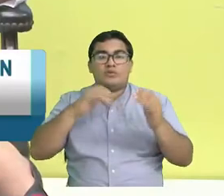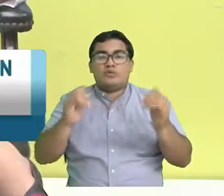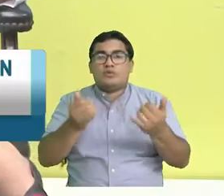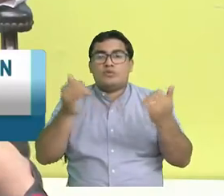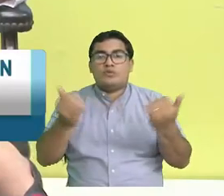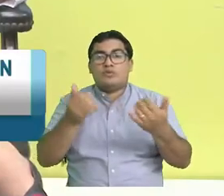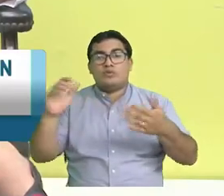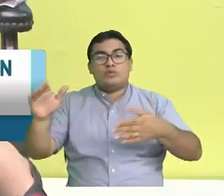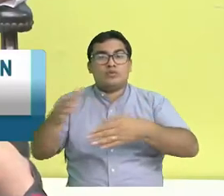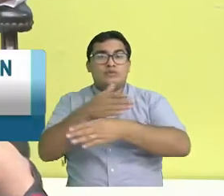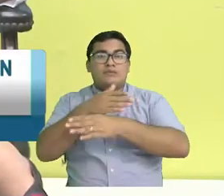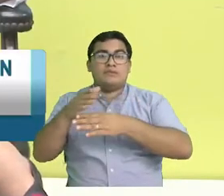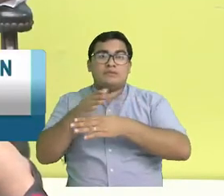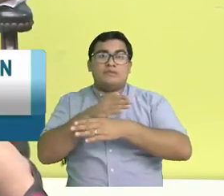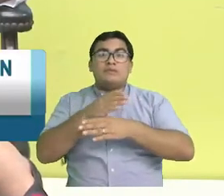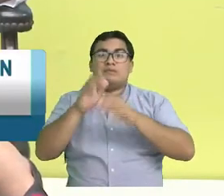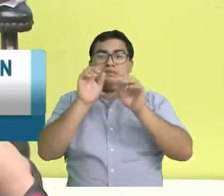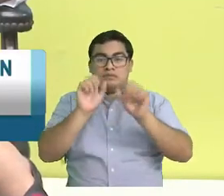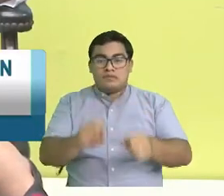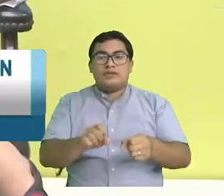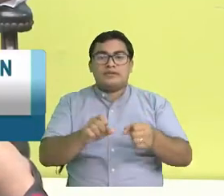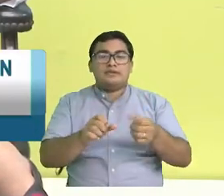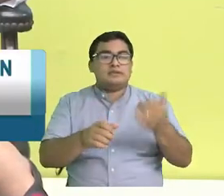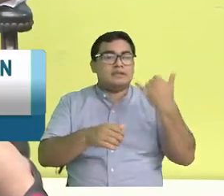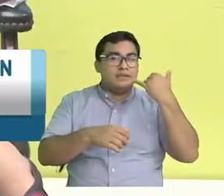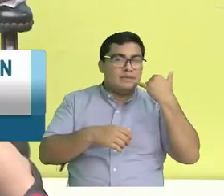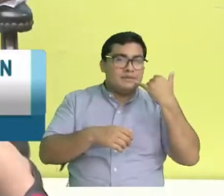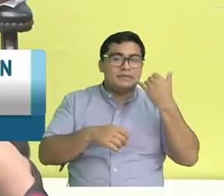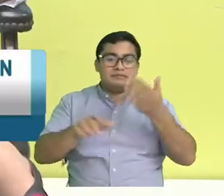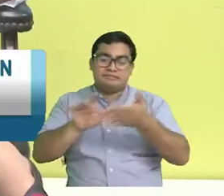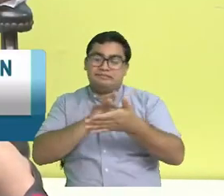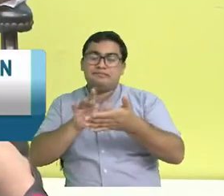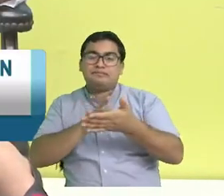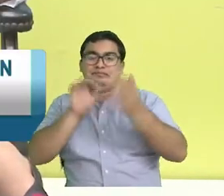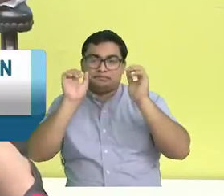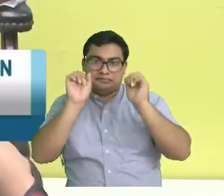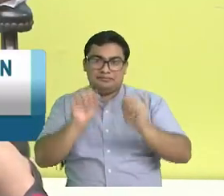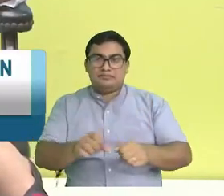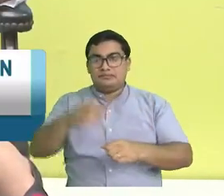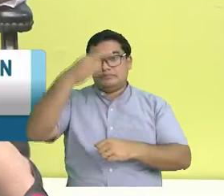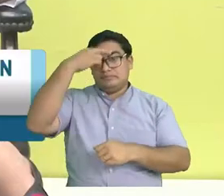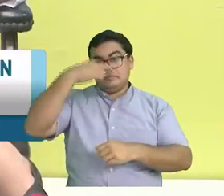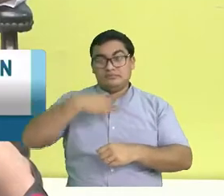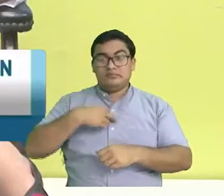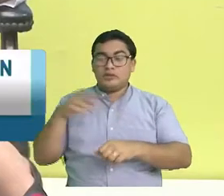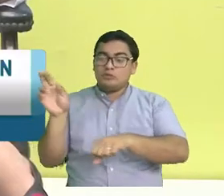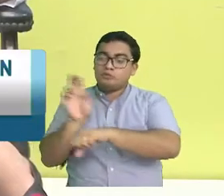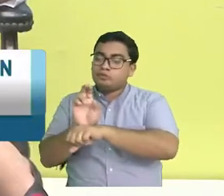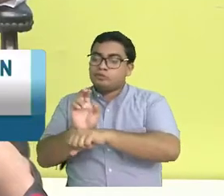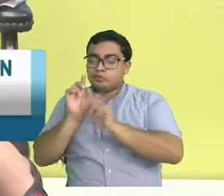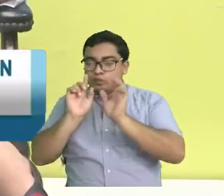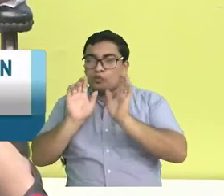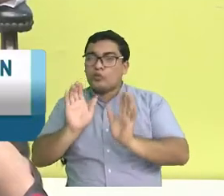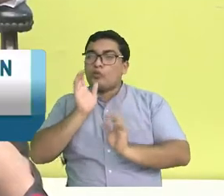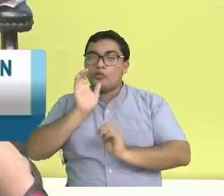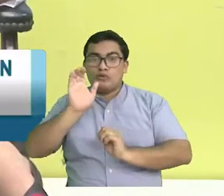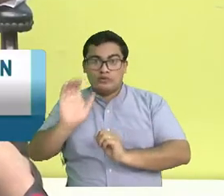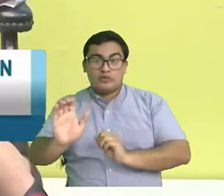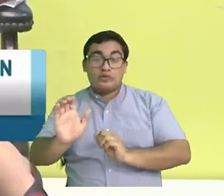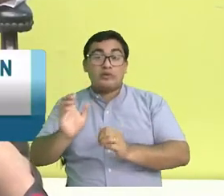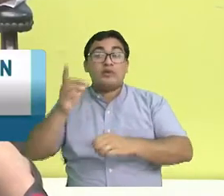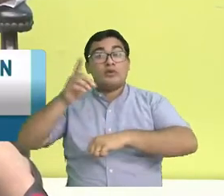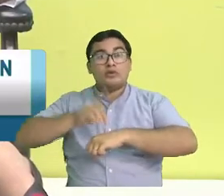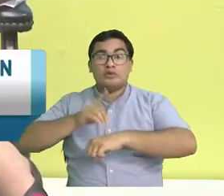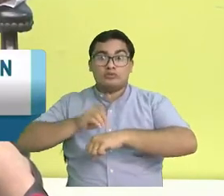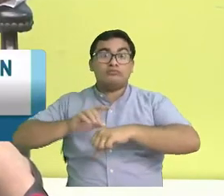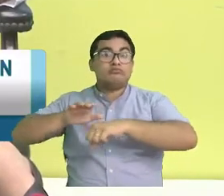no se descarte el celular, la tablet y el pueden ocuparlo de manera responsable, manera responsable y supervisada y que sea aprobada por el médico